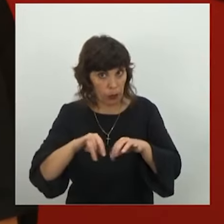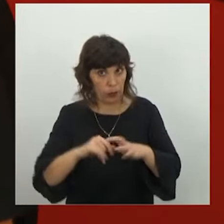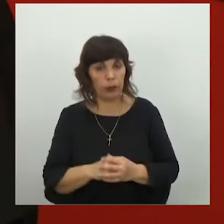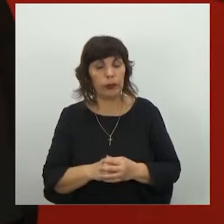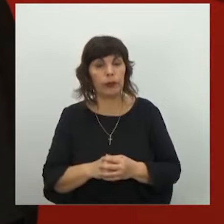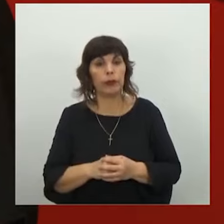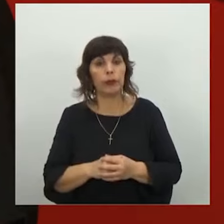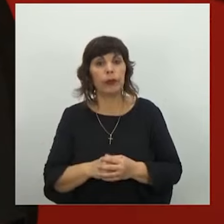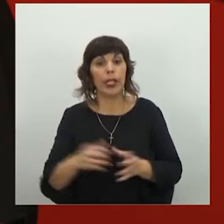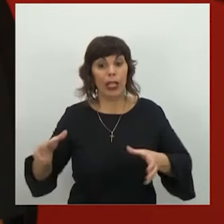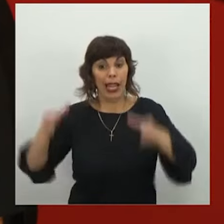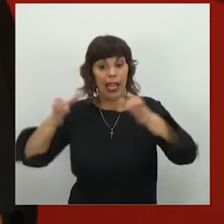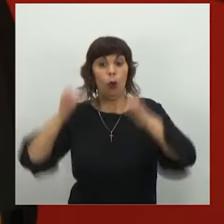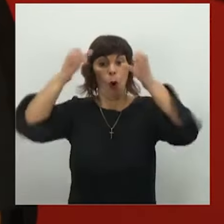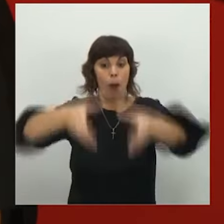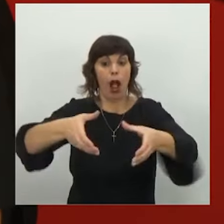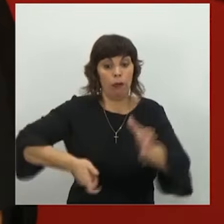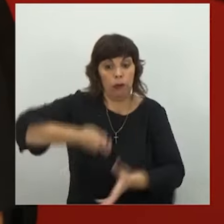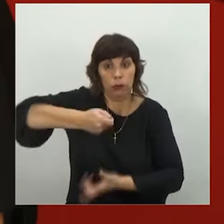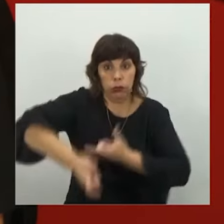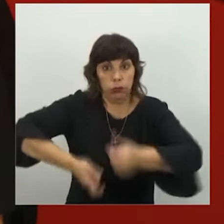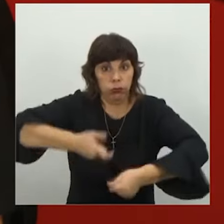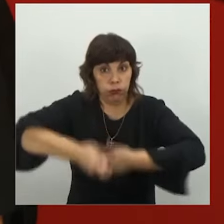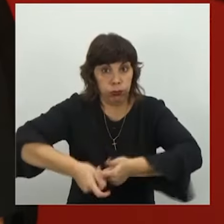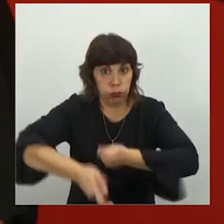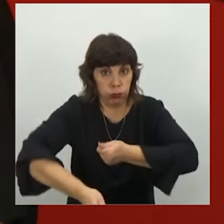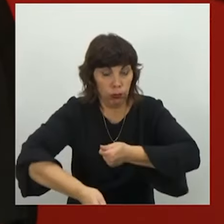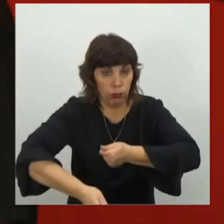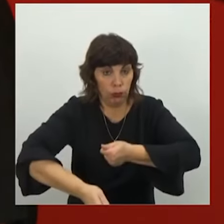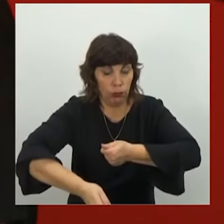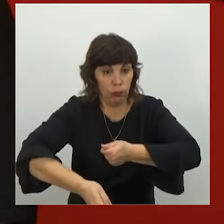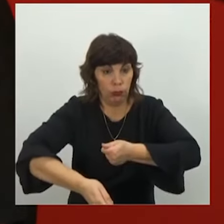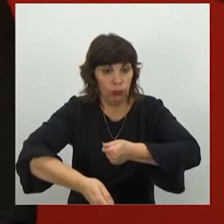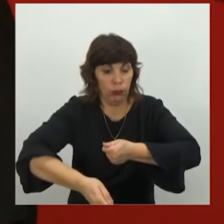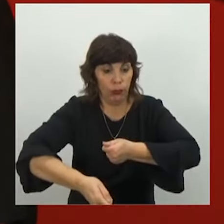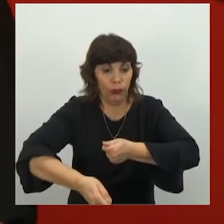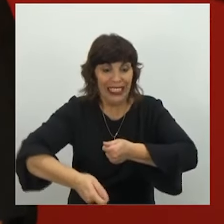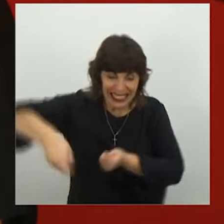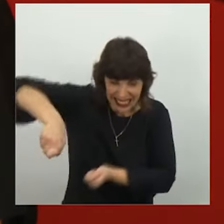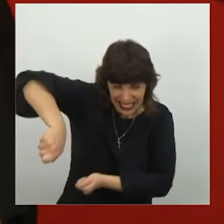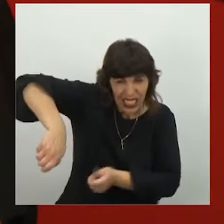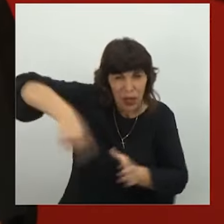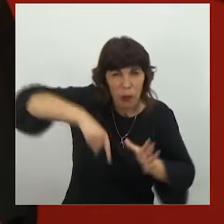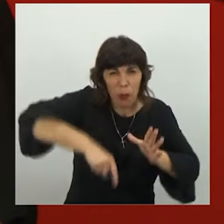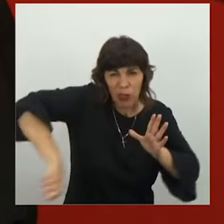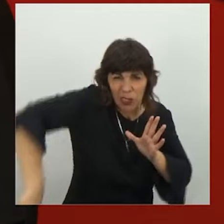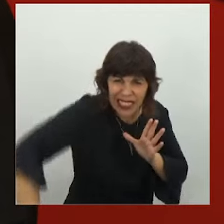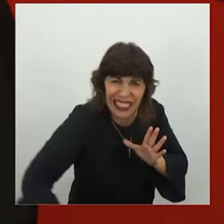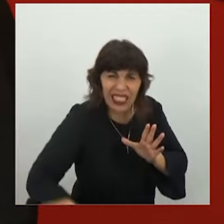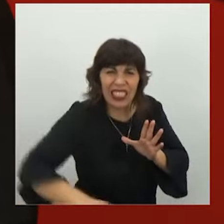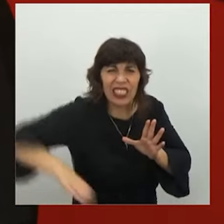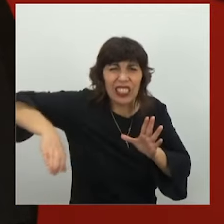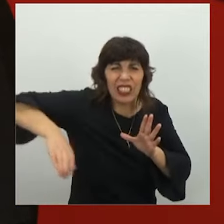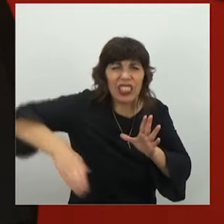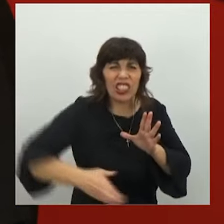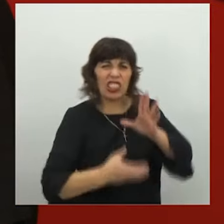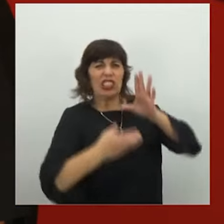Y cuando metes el cubo, tienes que tener cuidado de no coger de abajo, porque si no hay mucha tierra en el